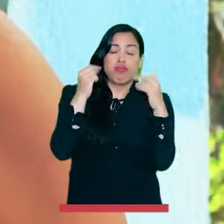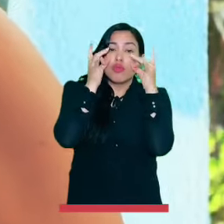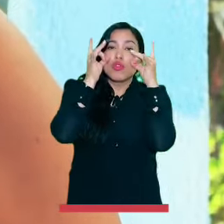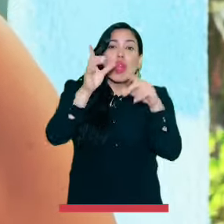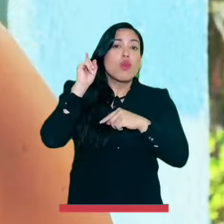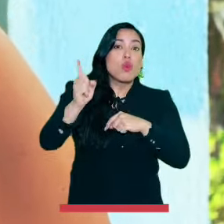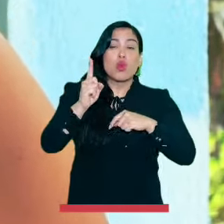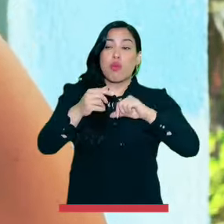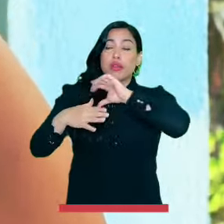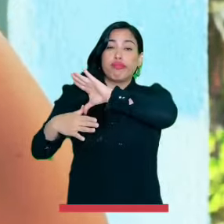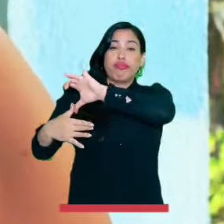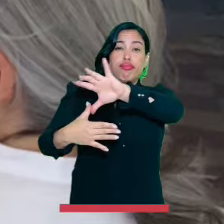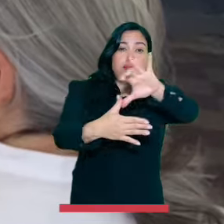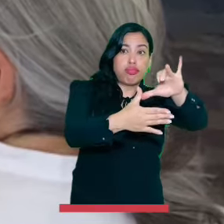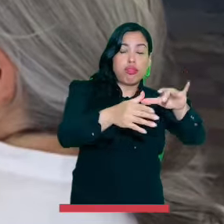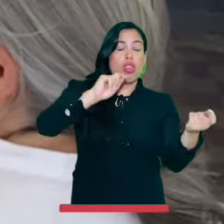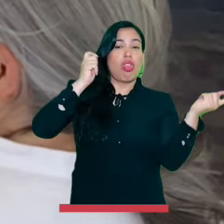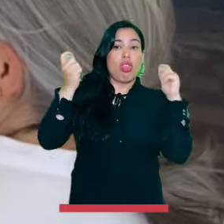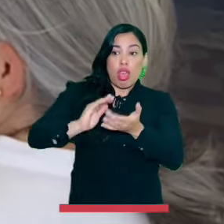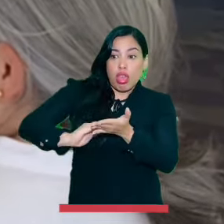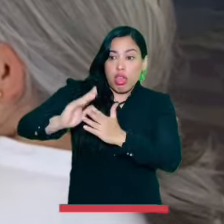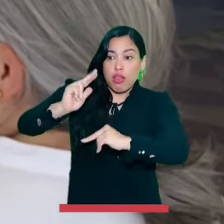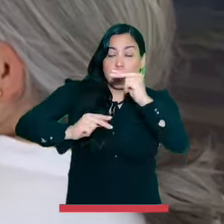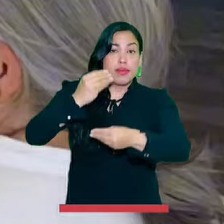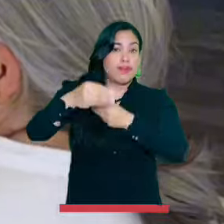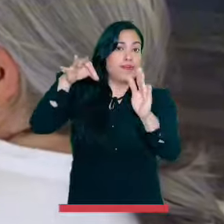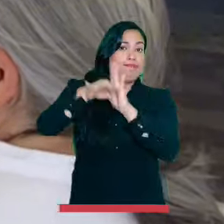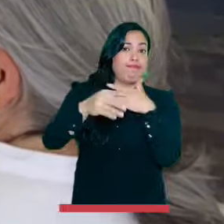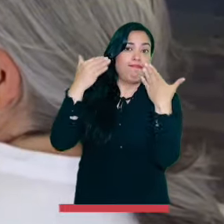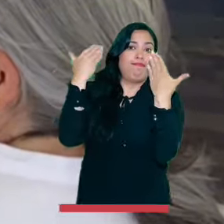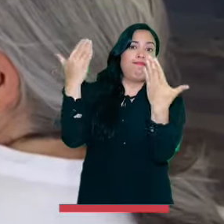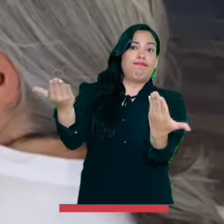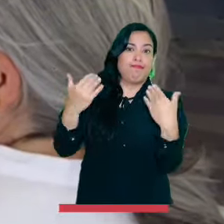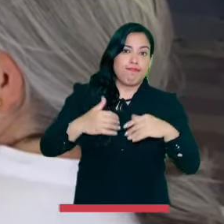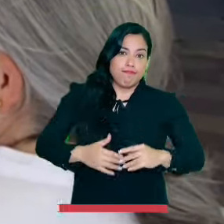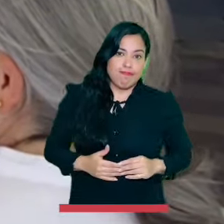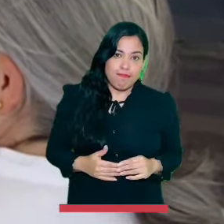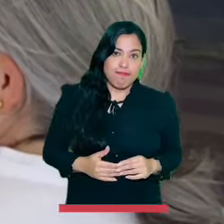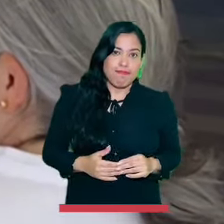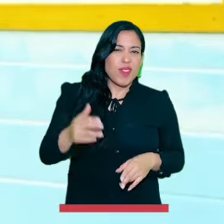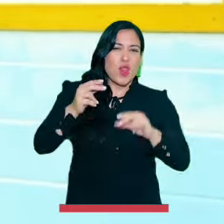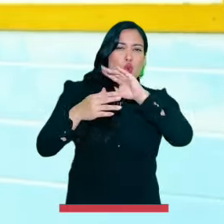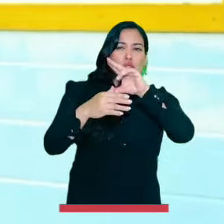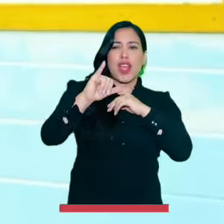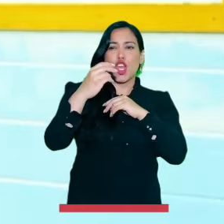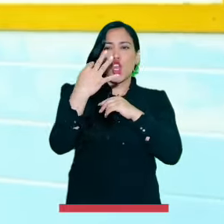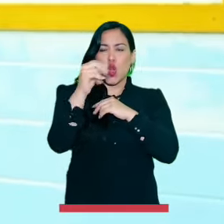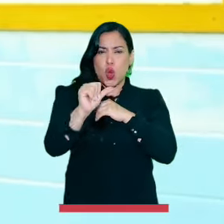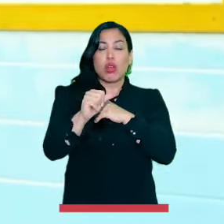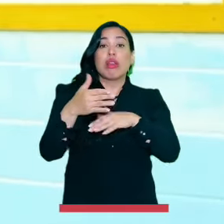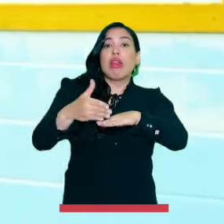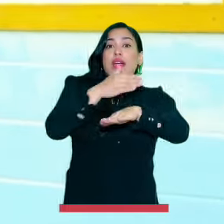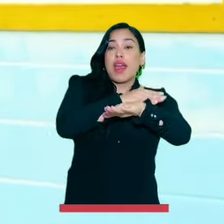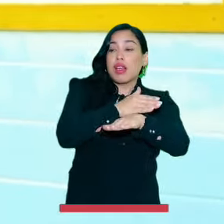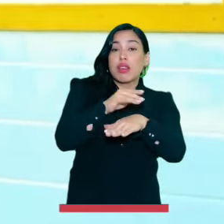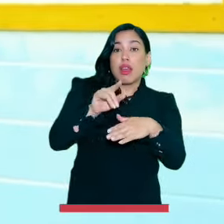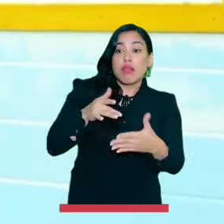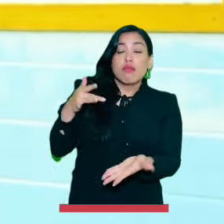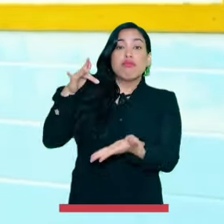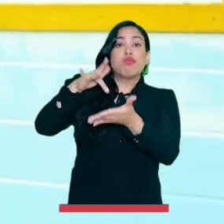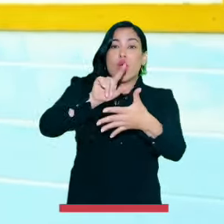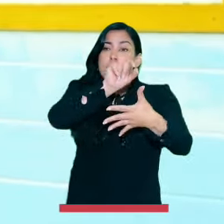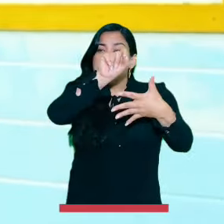ocasión del proceso de reconstrucción por el huracán Iota. ¿Qué permitió la consulta previa? Que